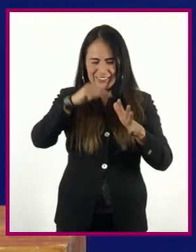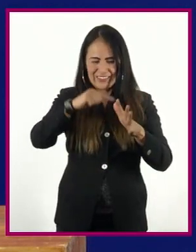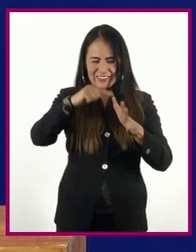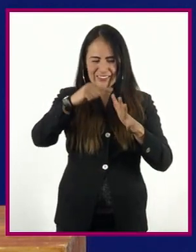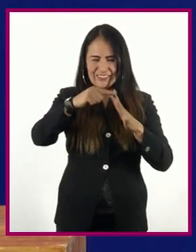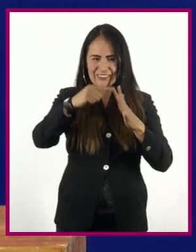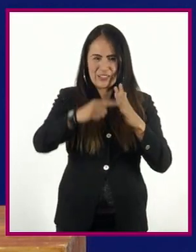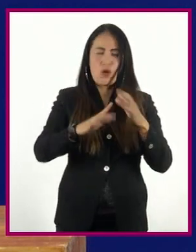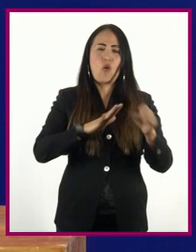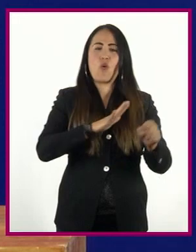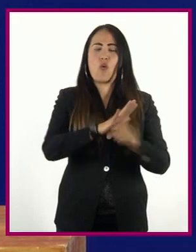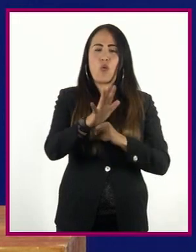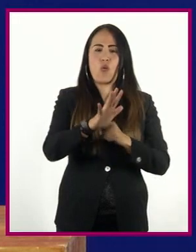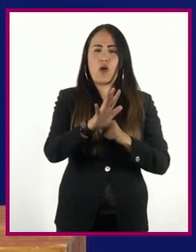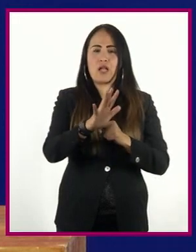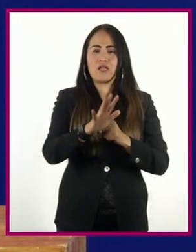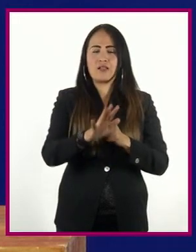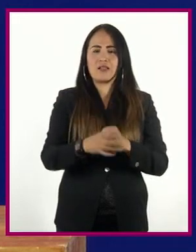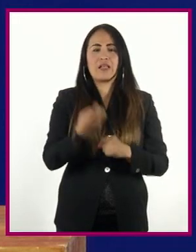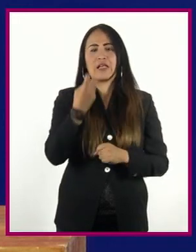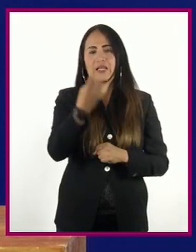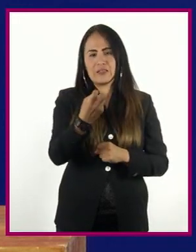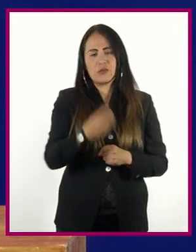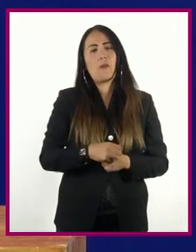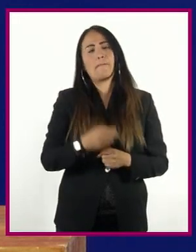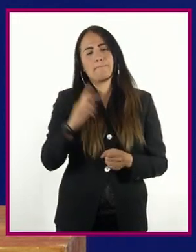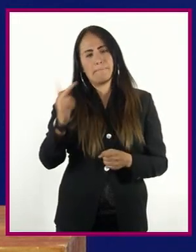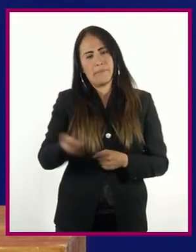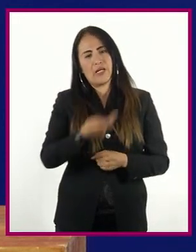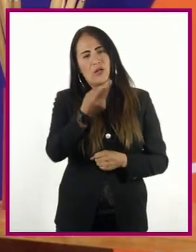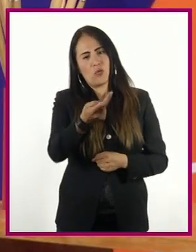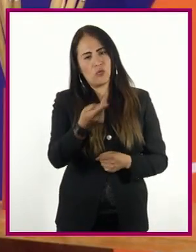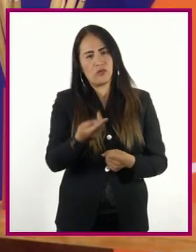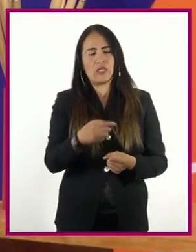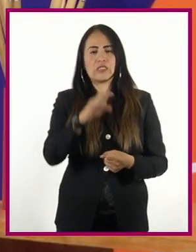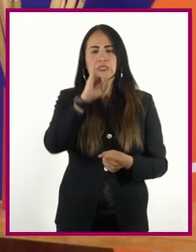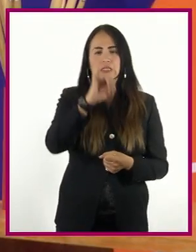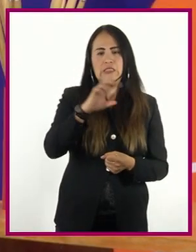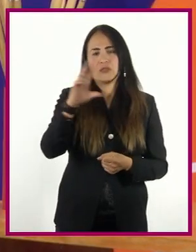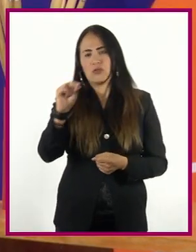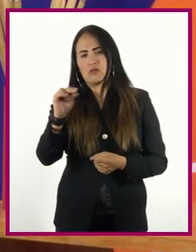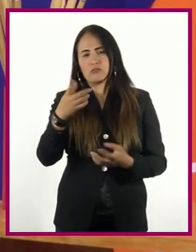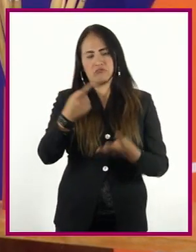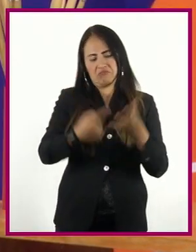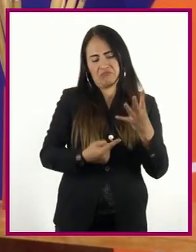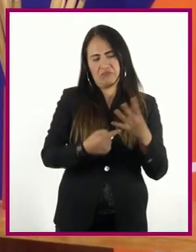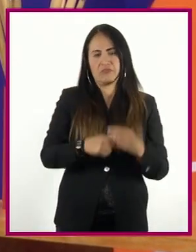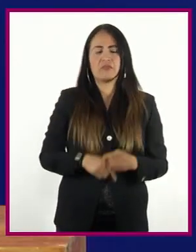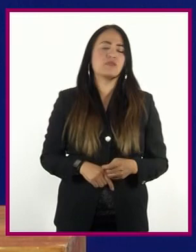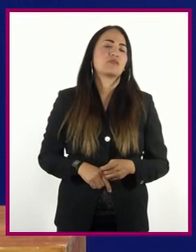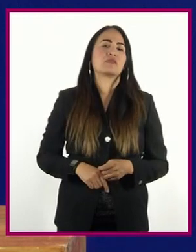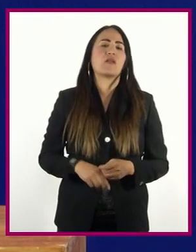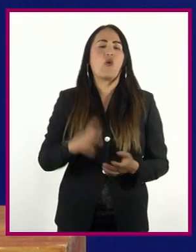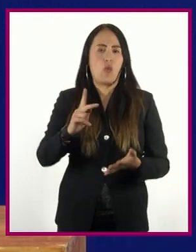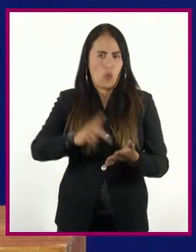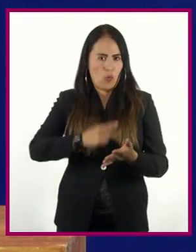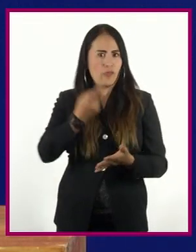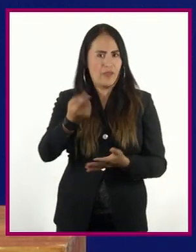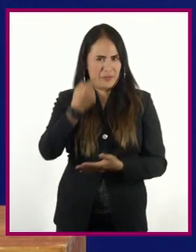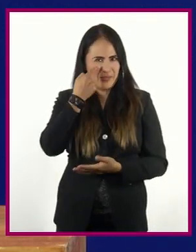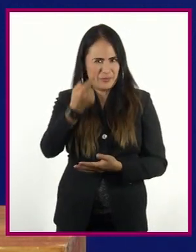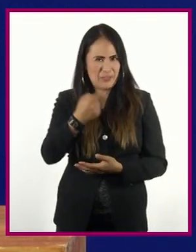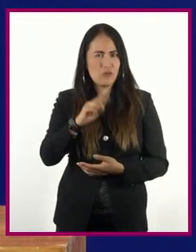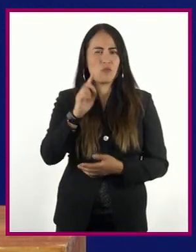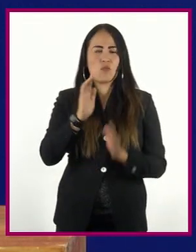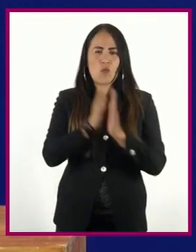de entrevista creen que son más pertinentes las preguntas cerradas? Repasemos los casos y alumnas y